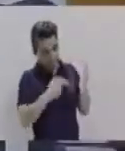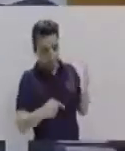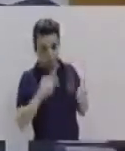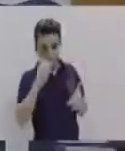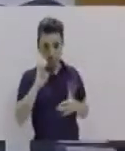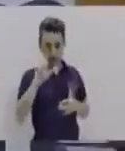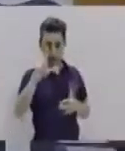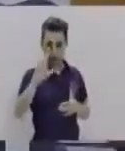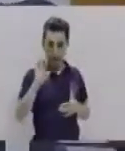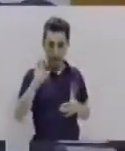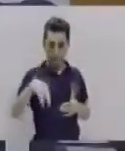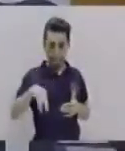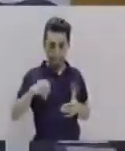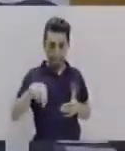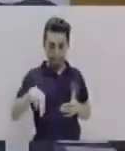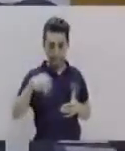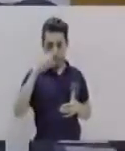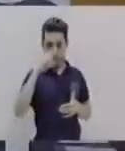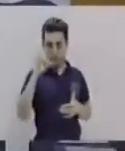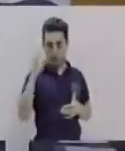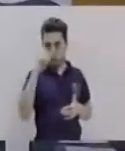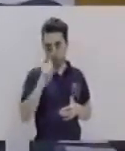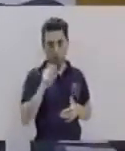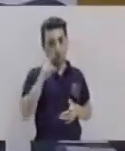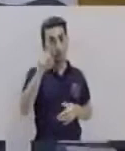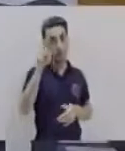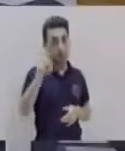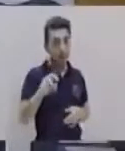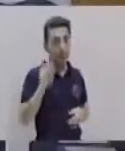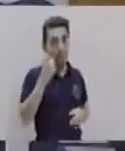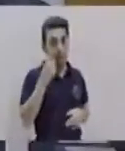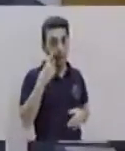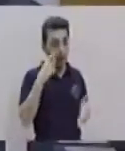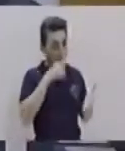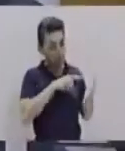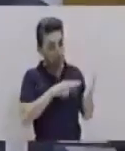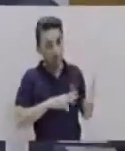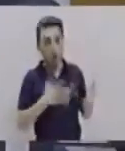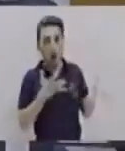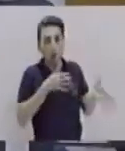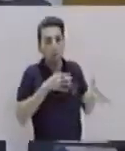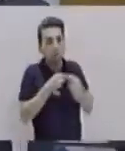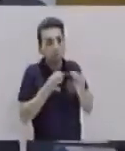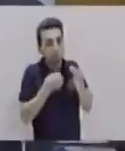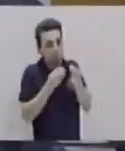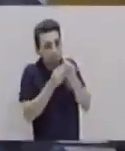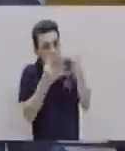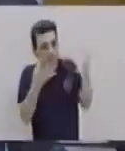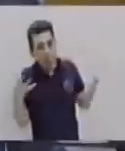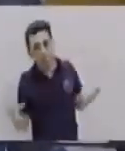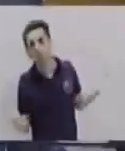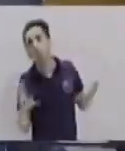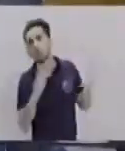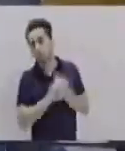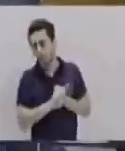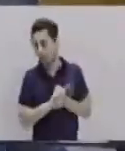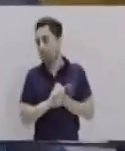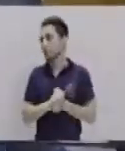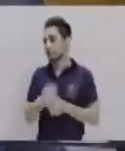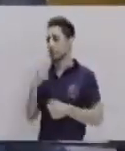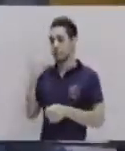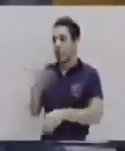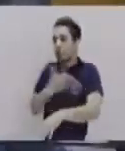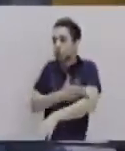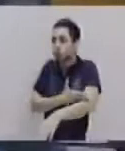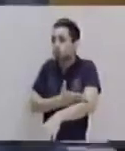elementos internos. O sea, ya para esto tienes que comenzar tu lectura para poder describir cuáles son los elementos. Perfecto, sí, pues ya dentro de una narración,